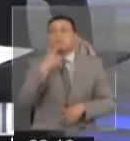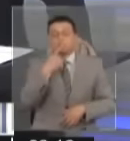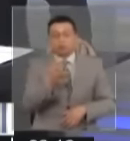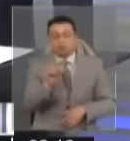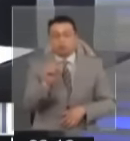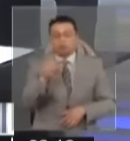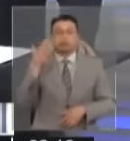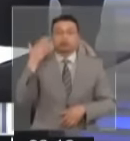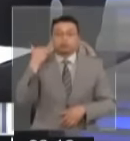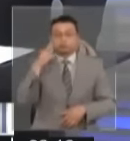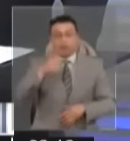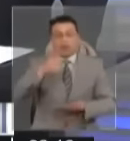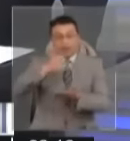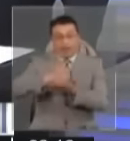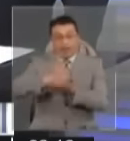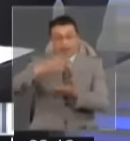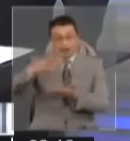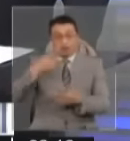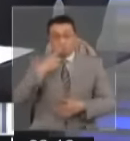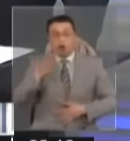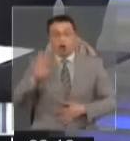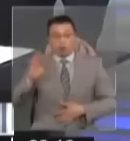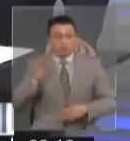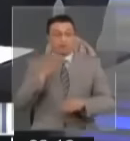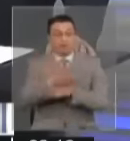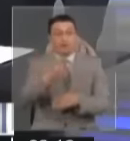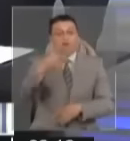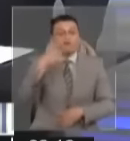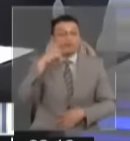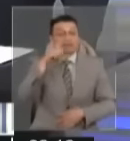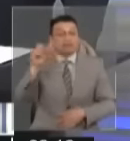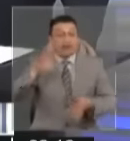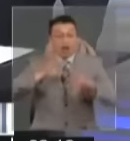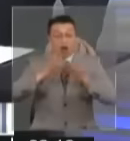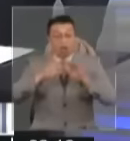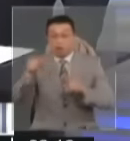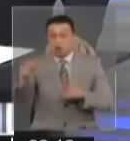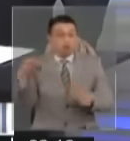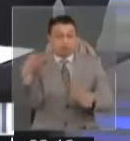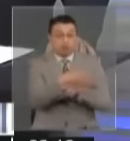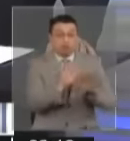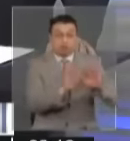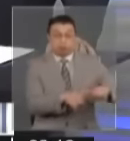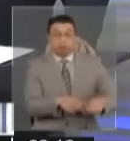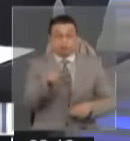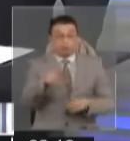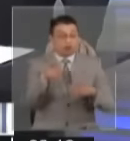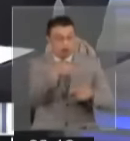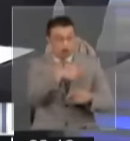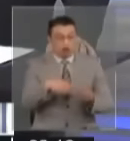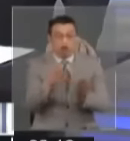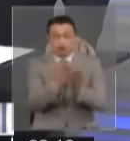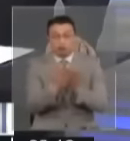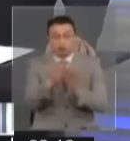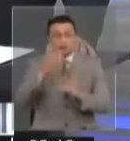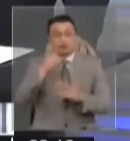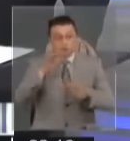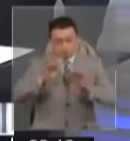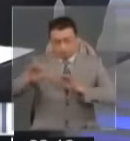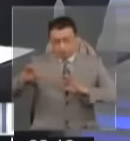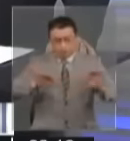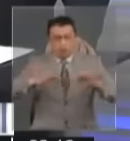cual el alcalde se comprometió y no llegó, en la Villa Olímpica, donde justamente unos vecinos hicieron un estudio, ¿ya? Estoy hablando de arquitectos, vecinos